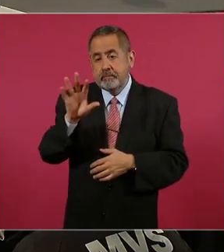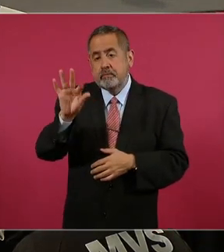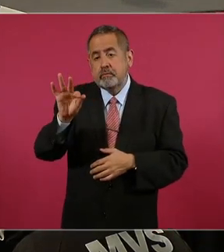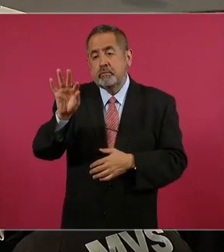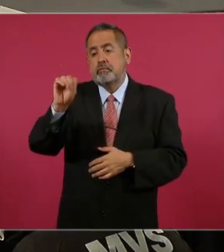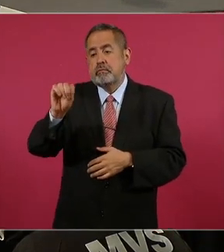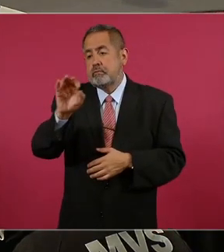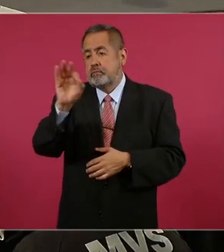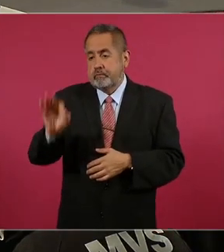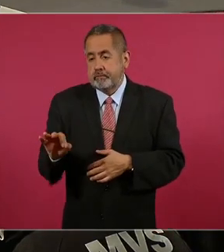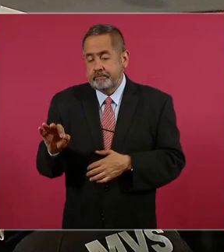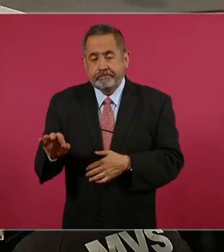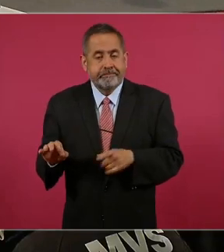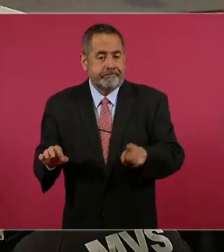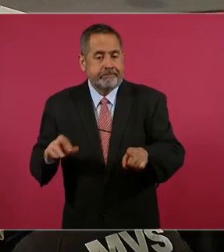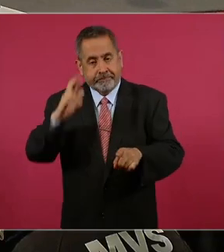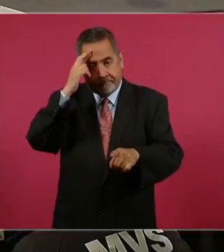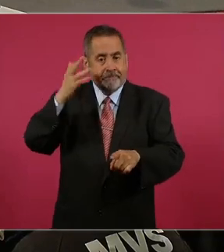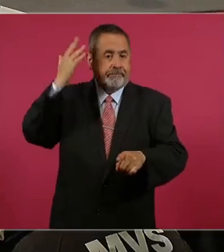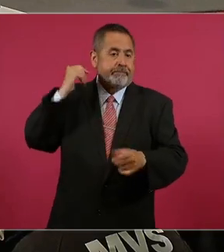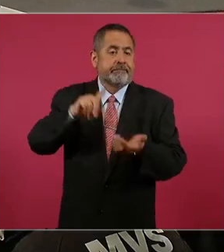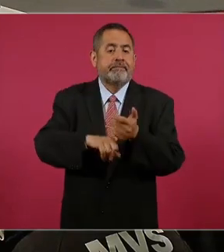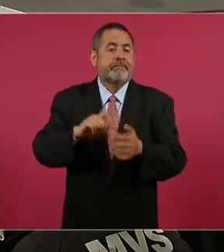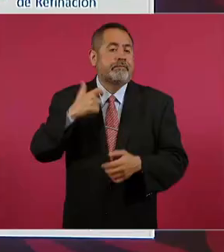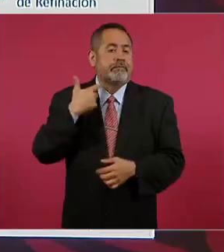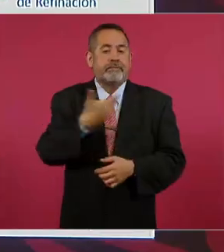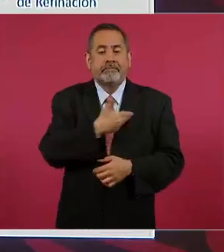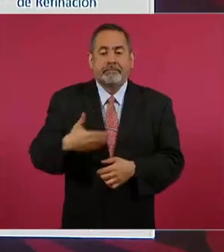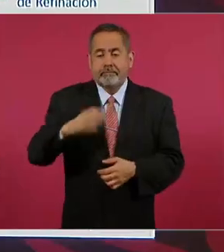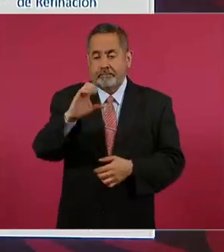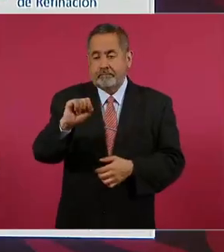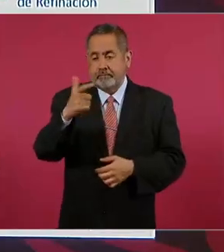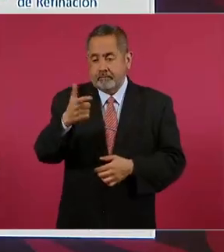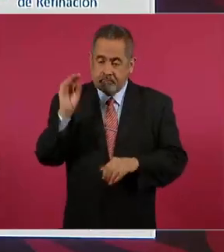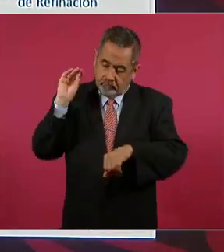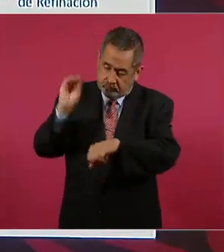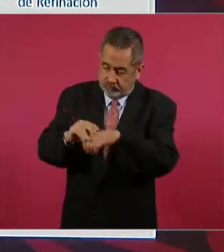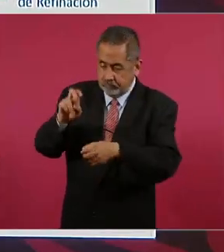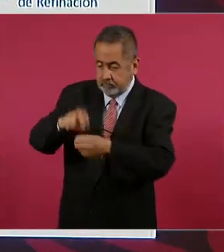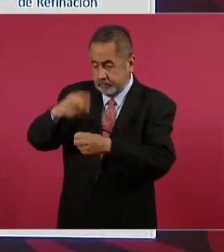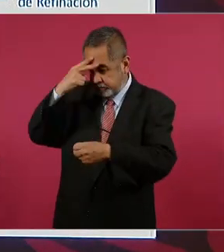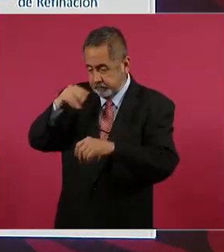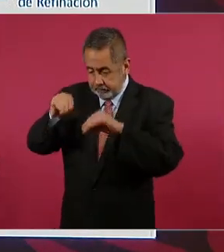por ciento, porque cuando Salinas, en vez de hacer la refinería en México